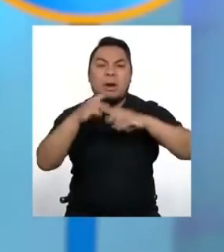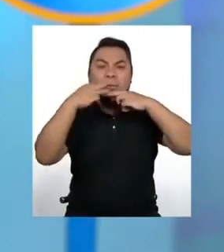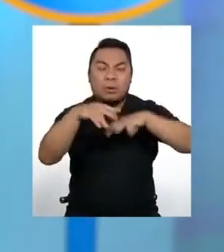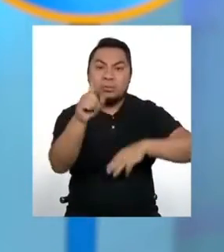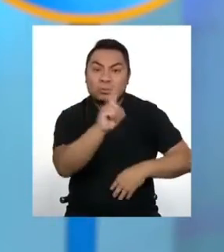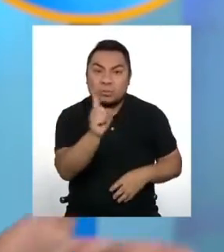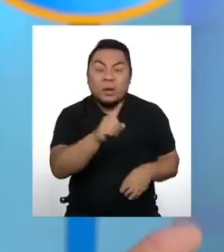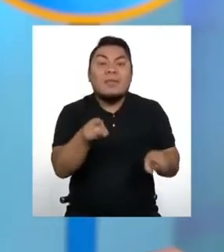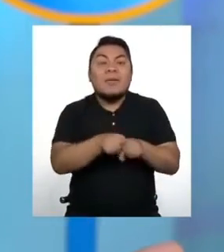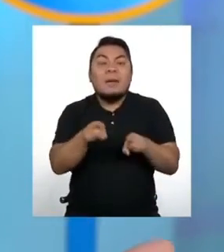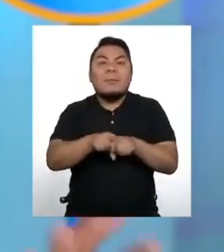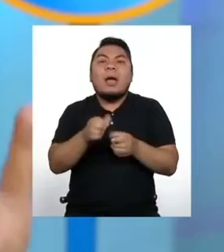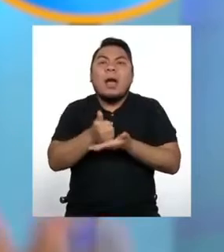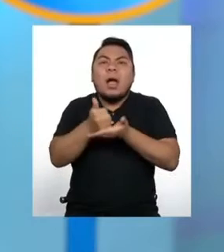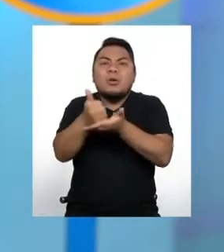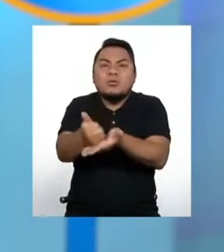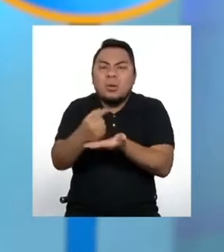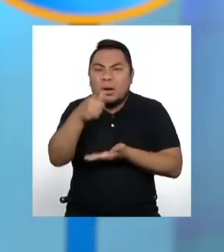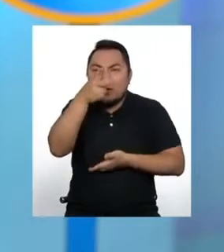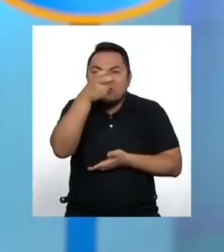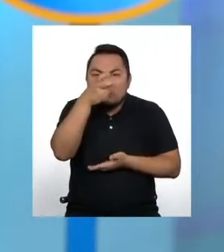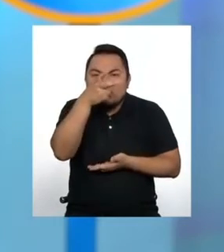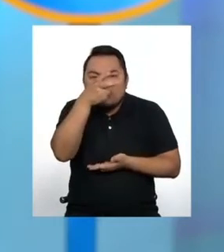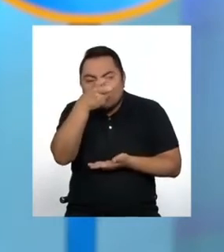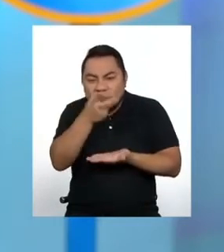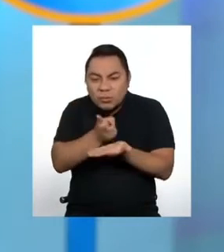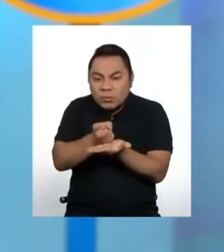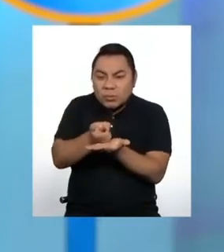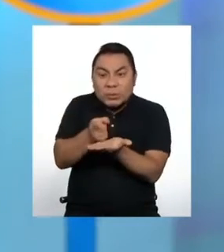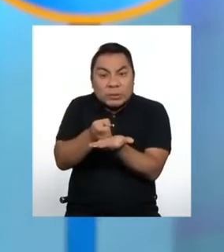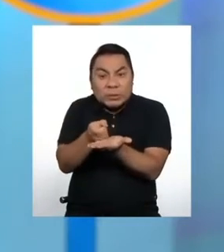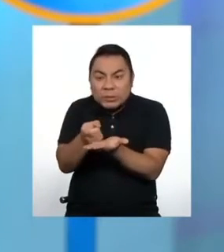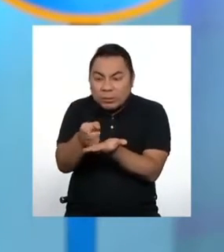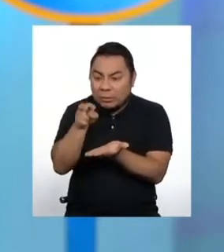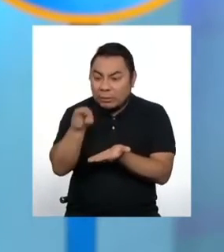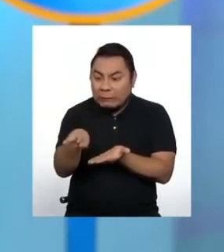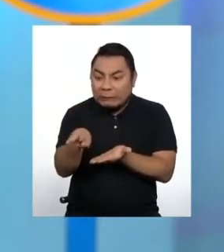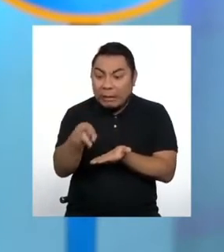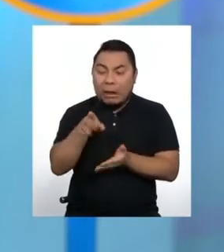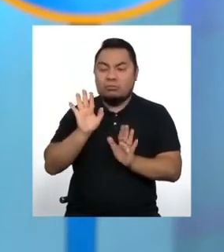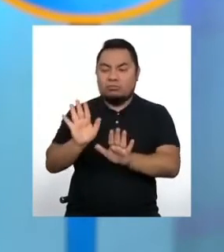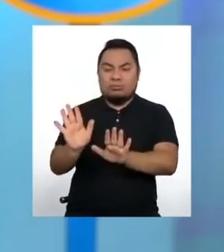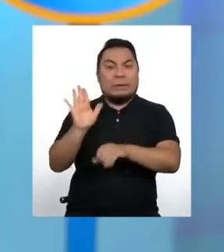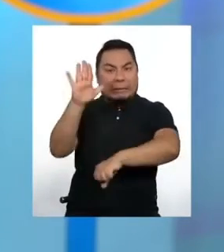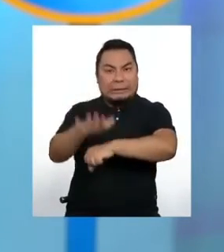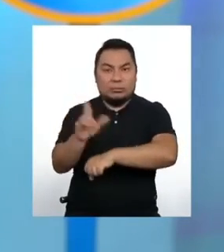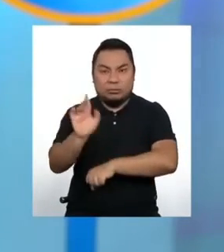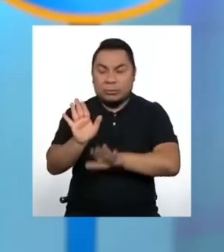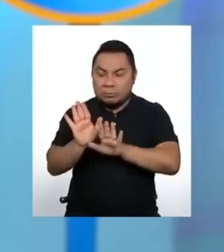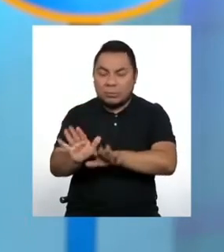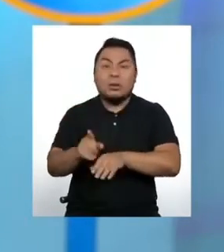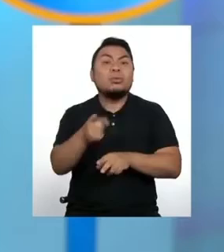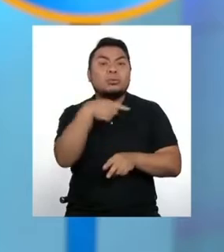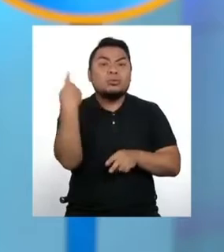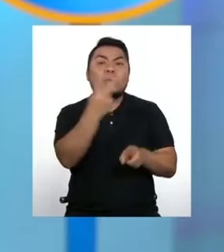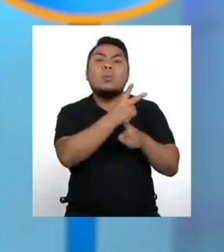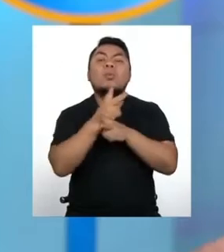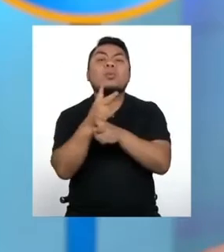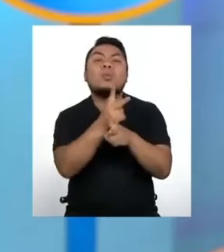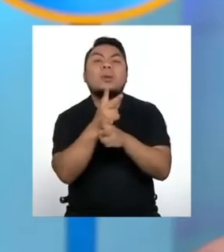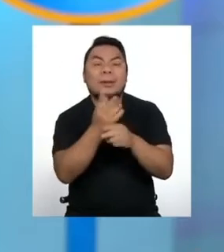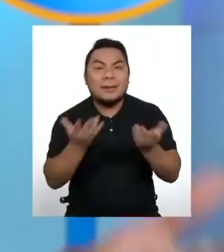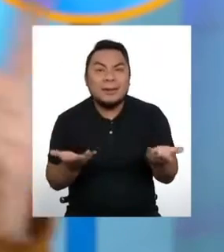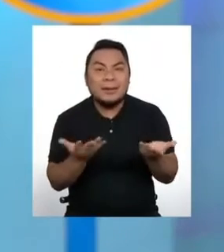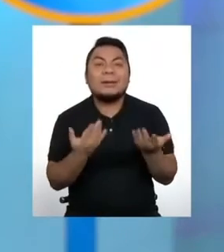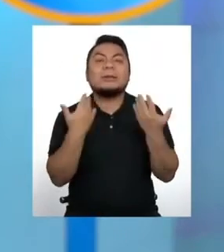Aprendo a guardar mi ropa limpia, donde tu niña o niño aprenderá a responder al llamado de su